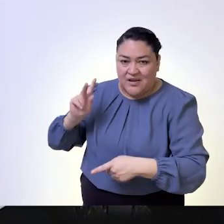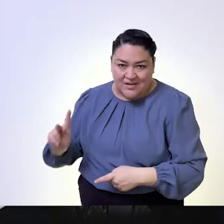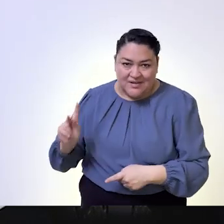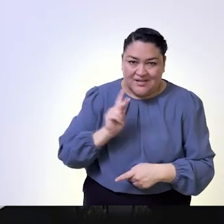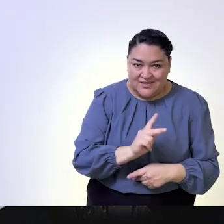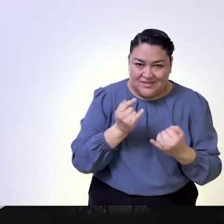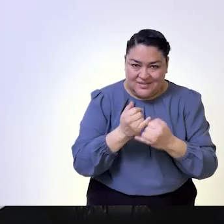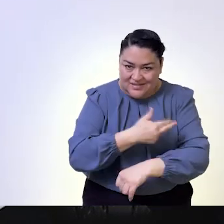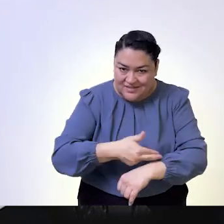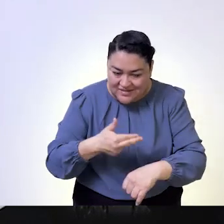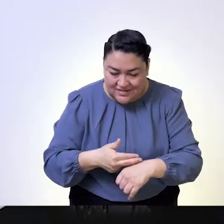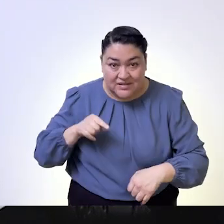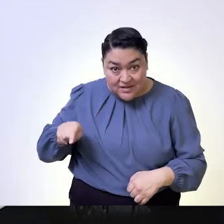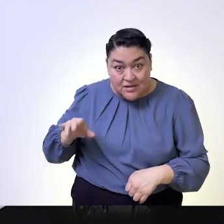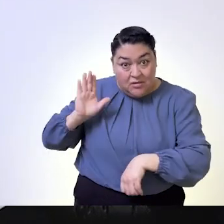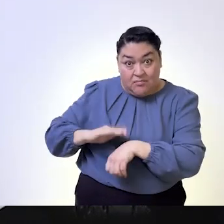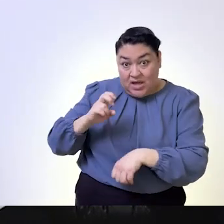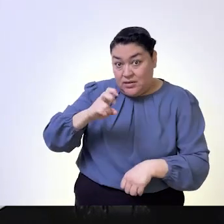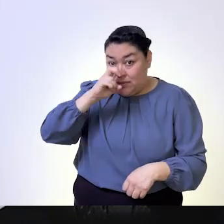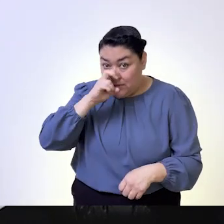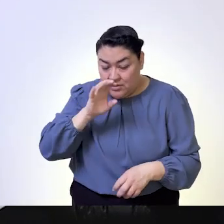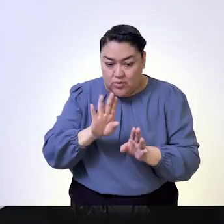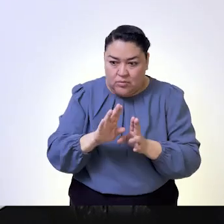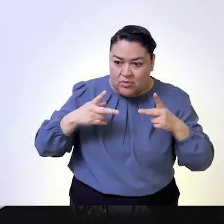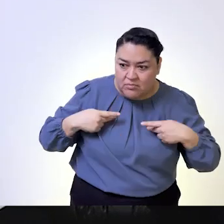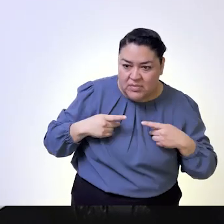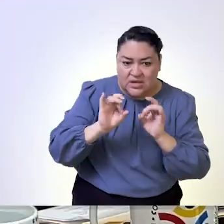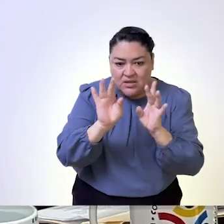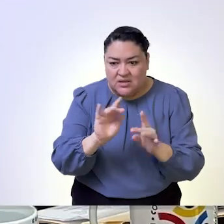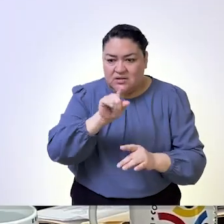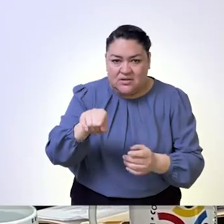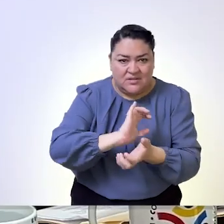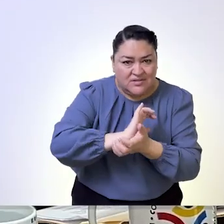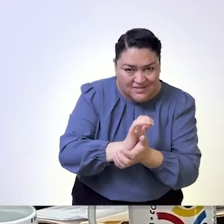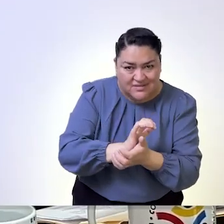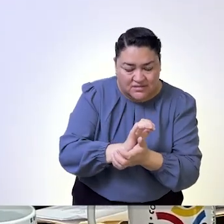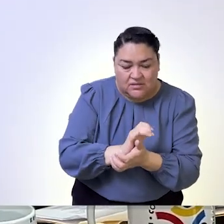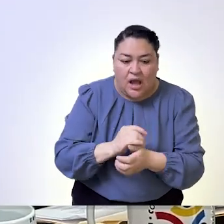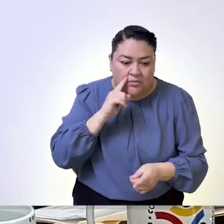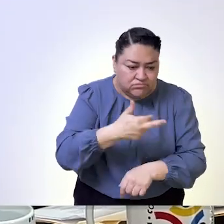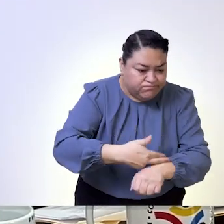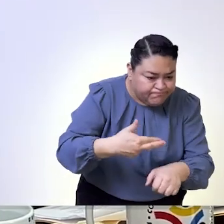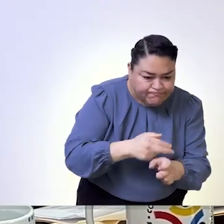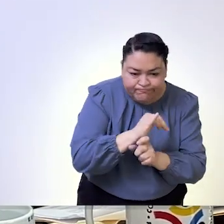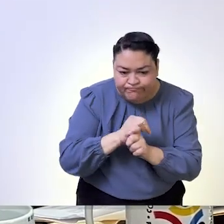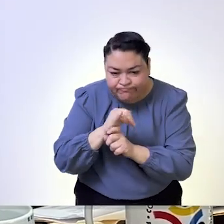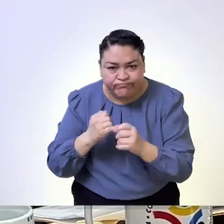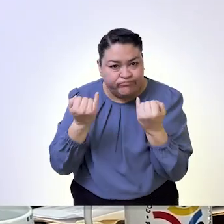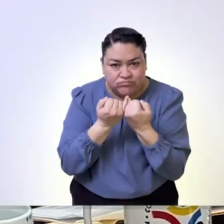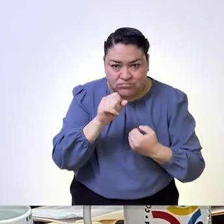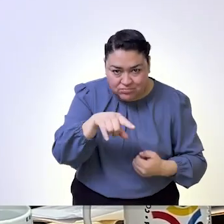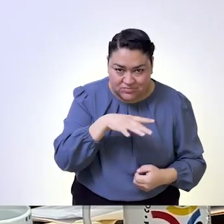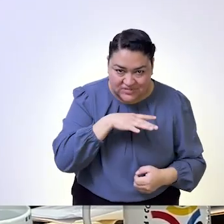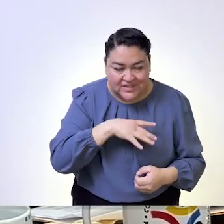Entonces, ahí podríamos decir que había una cultura como más de atención a estos casos de violaciones a derechos humanos,